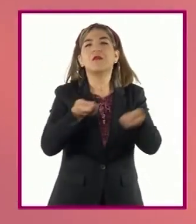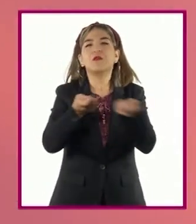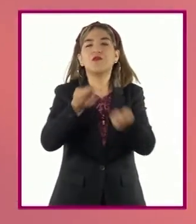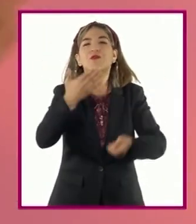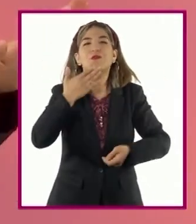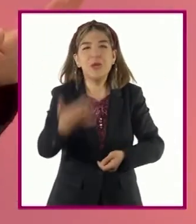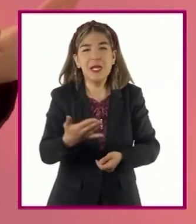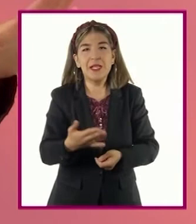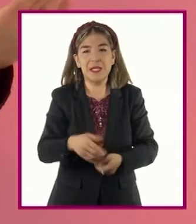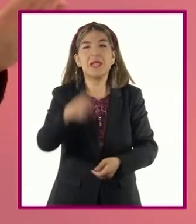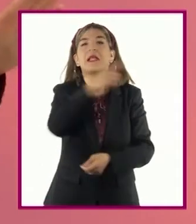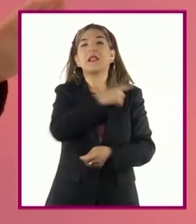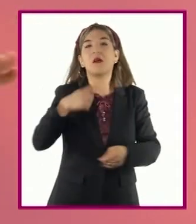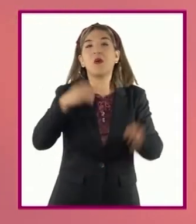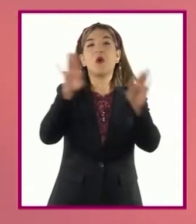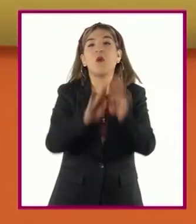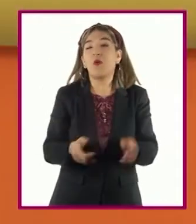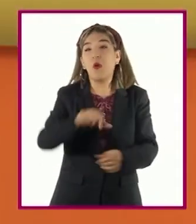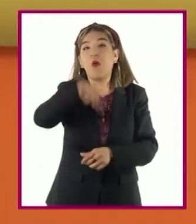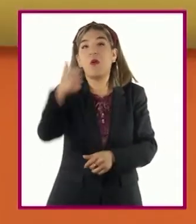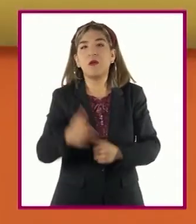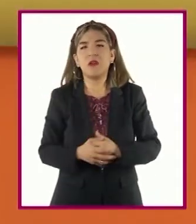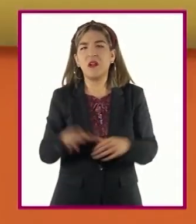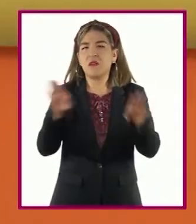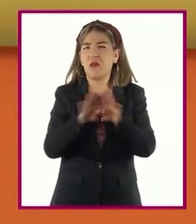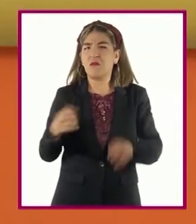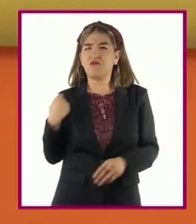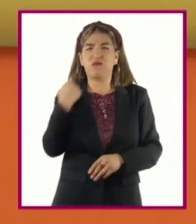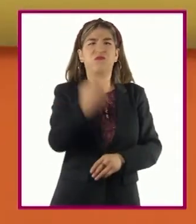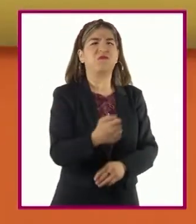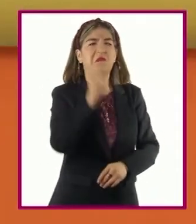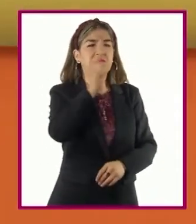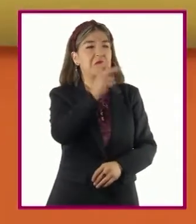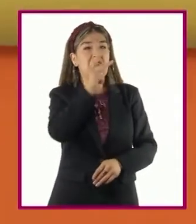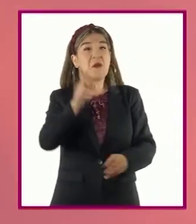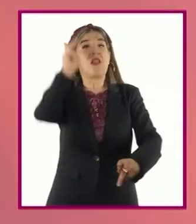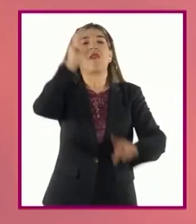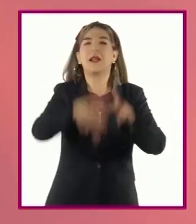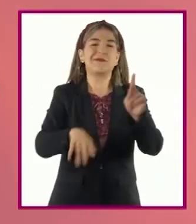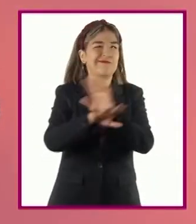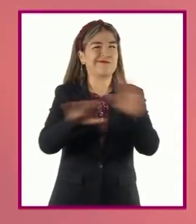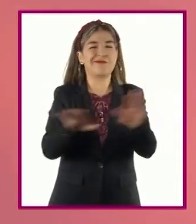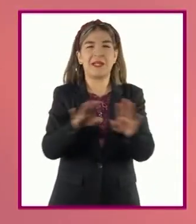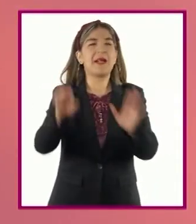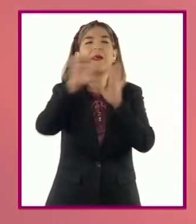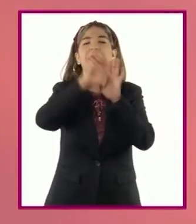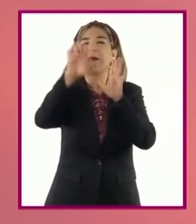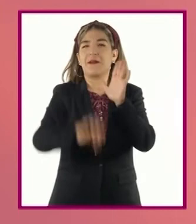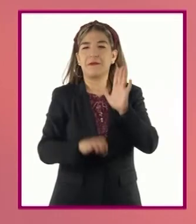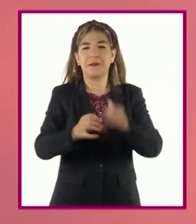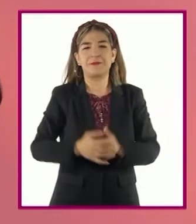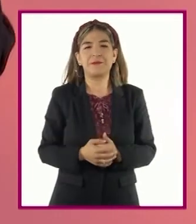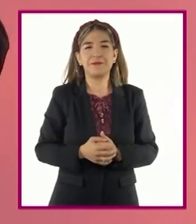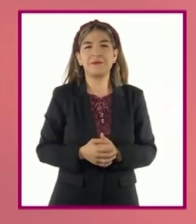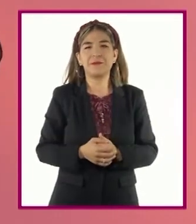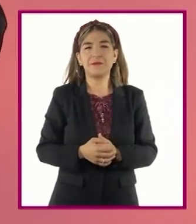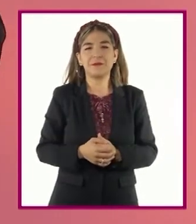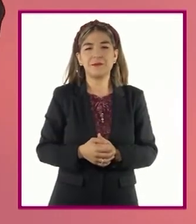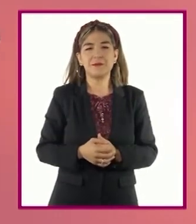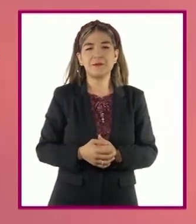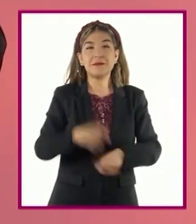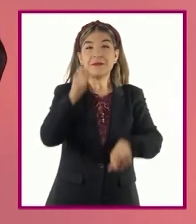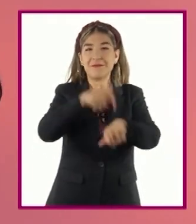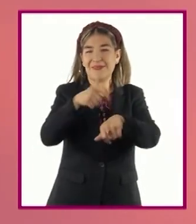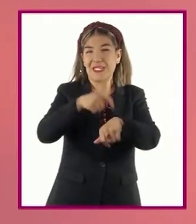como también no permitir que alguno monopolice el uso de la palabra. Por ejemplo, si se manejó un